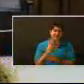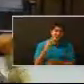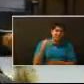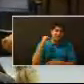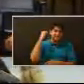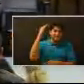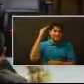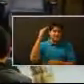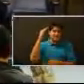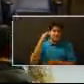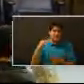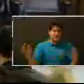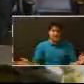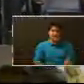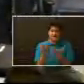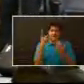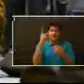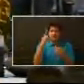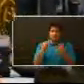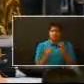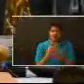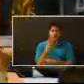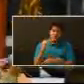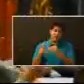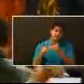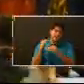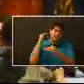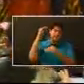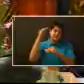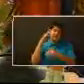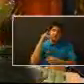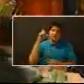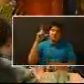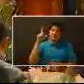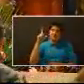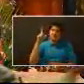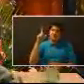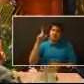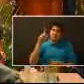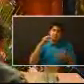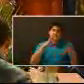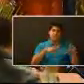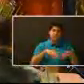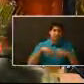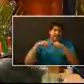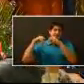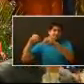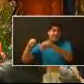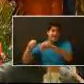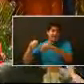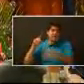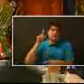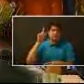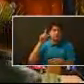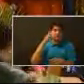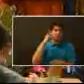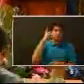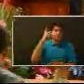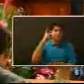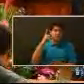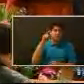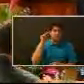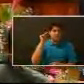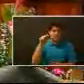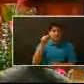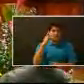dimensión, levántanos a una nueva dimensión, Señor, trasládanos. Señor, a